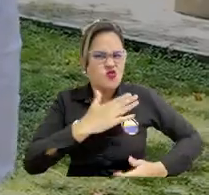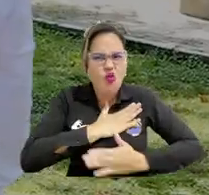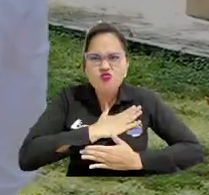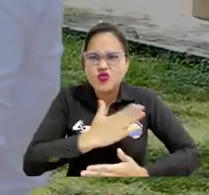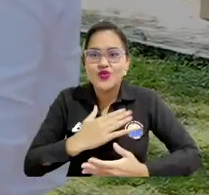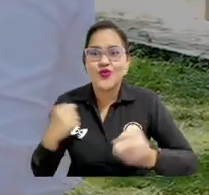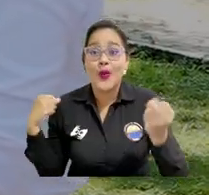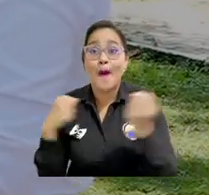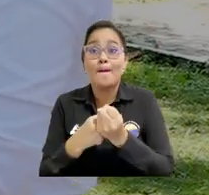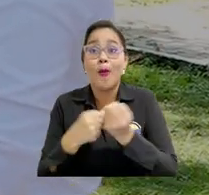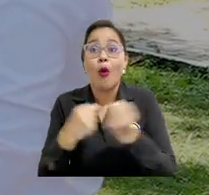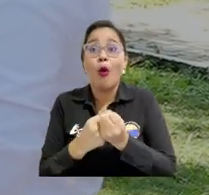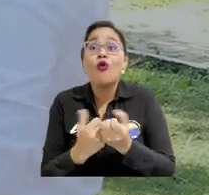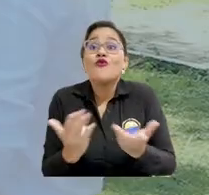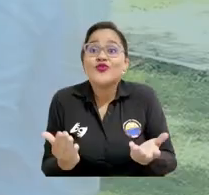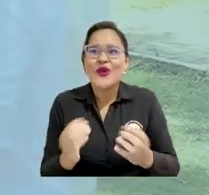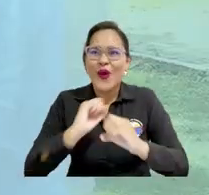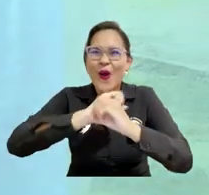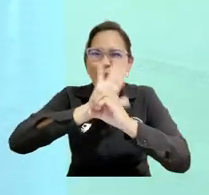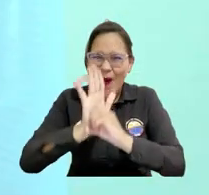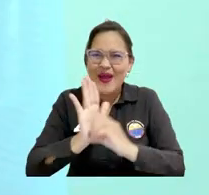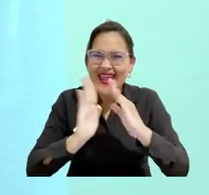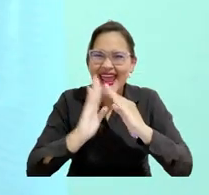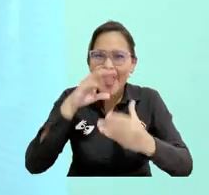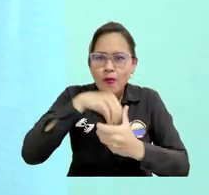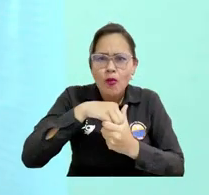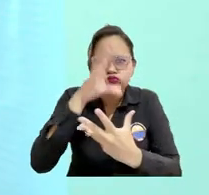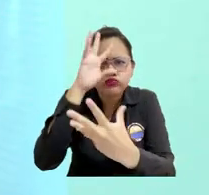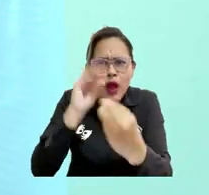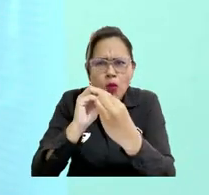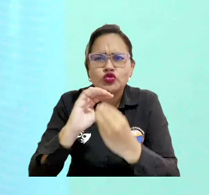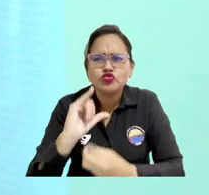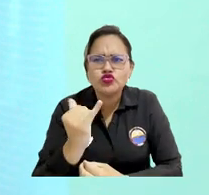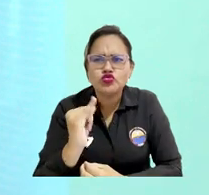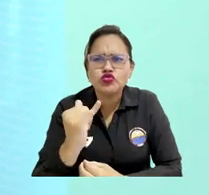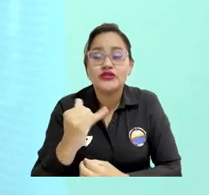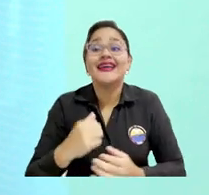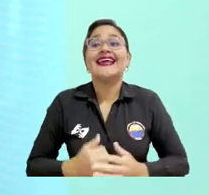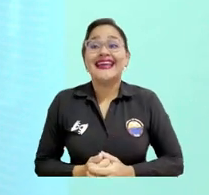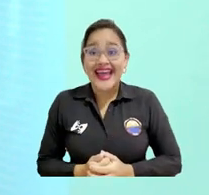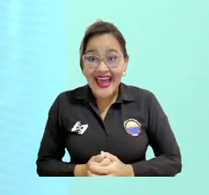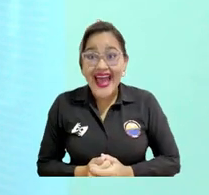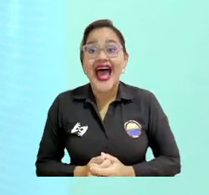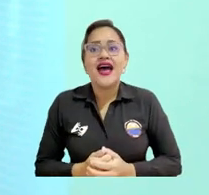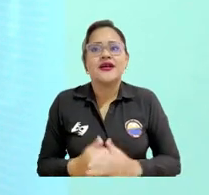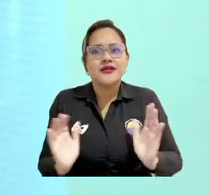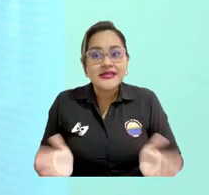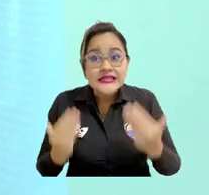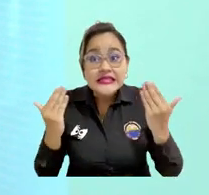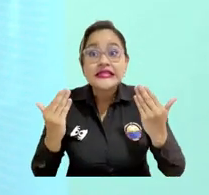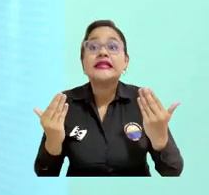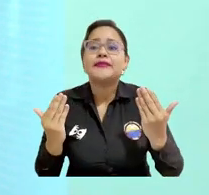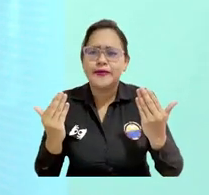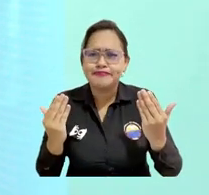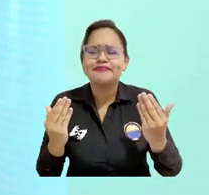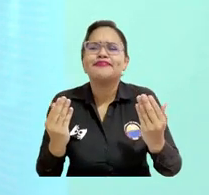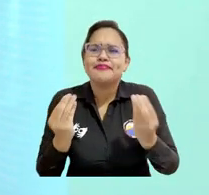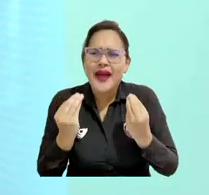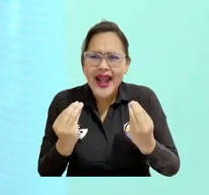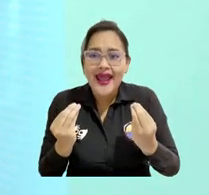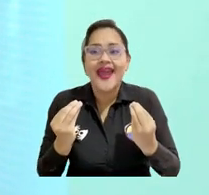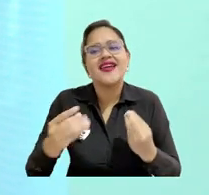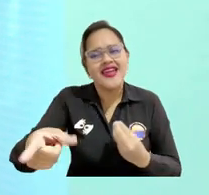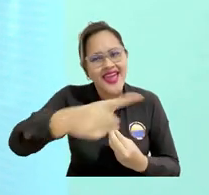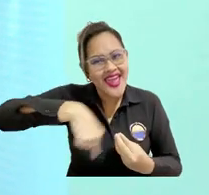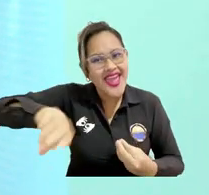apoyar a nuestros jóvenes. Porque el programa involucra que la universidad se hace cargo de todo antes de que existiese gratuidad en la matrícula para